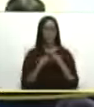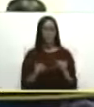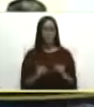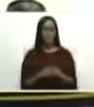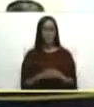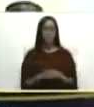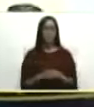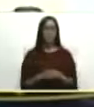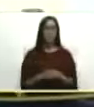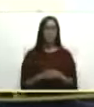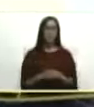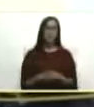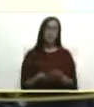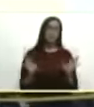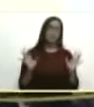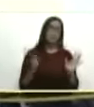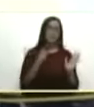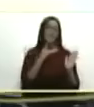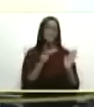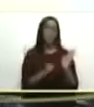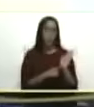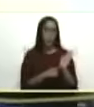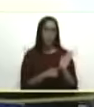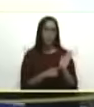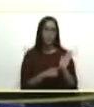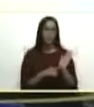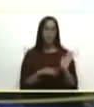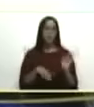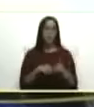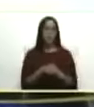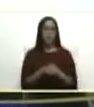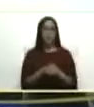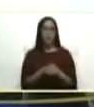salvo que se cumplan los pronósticos de Diosdado.